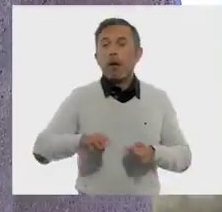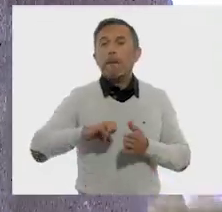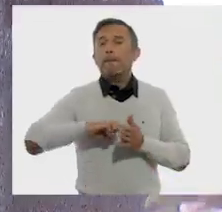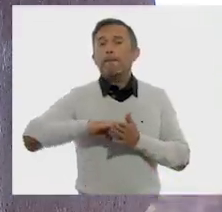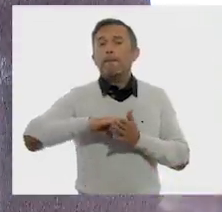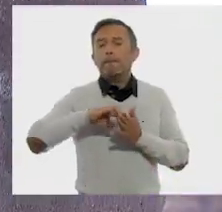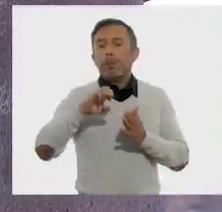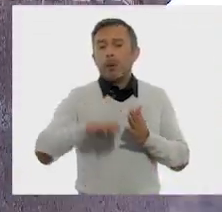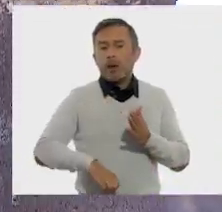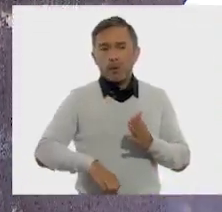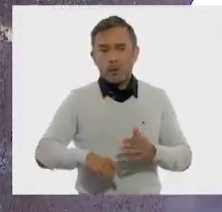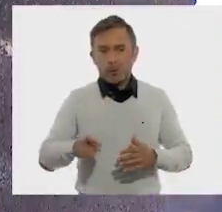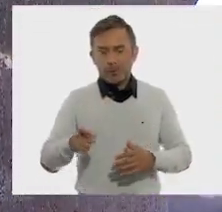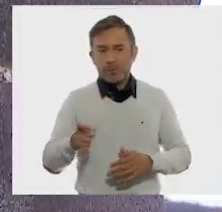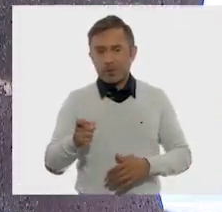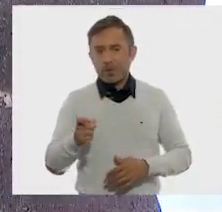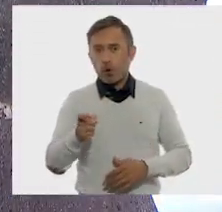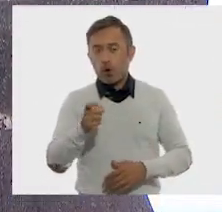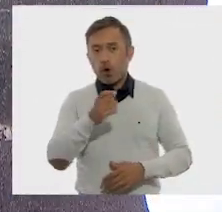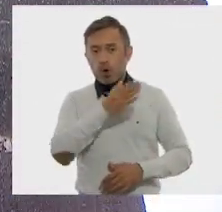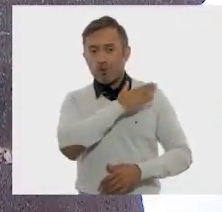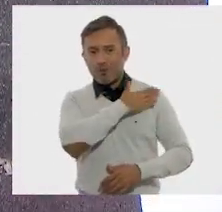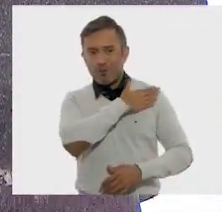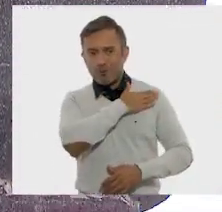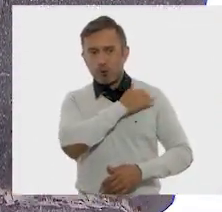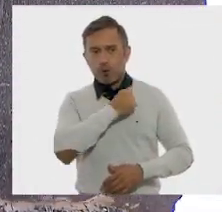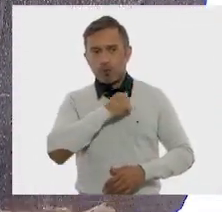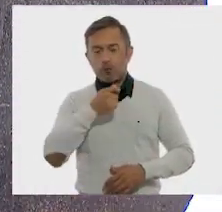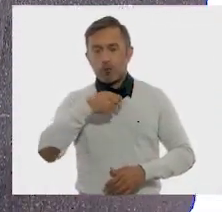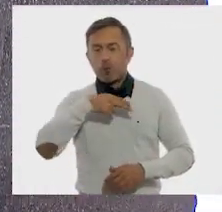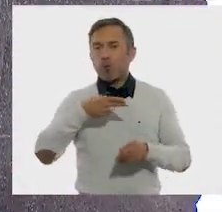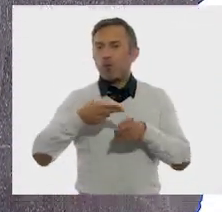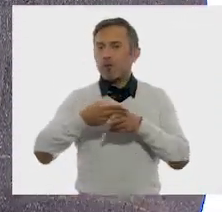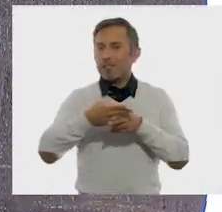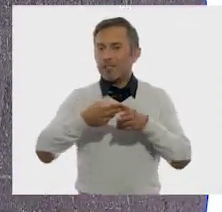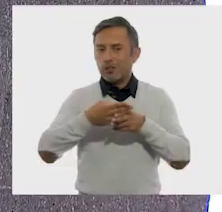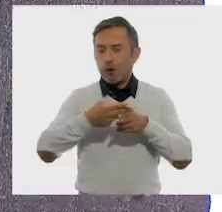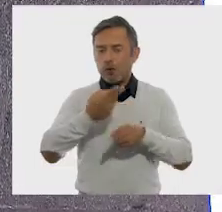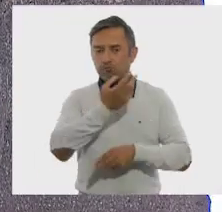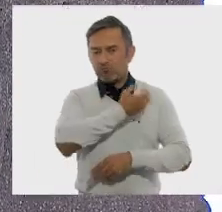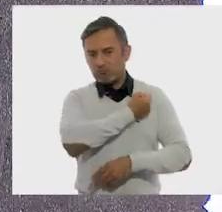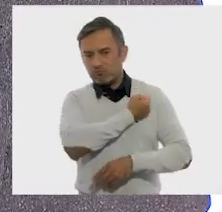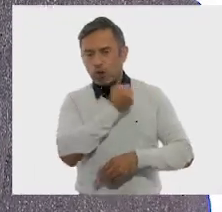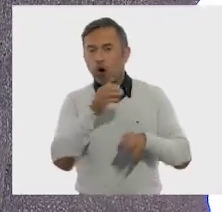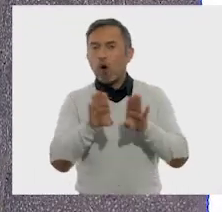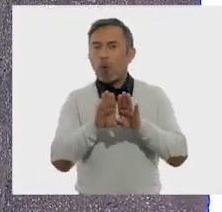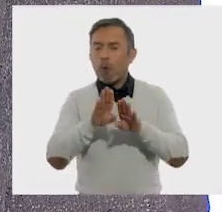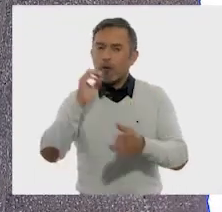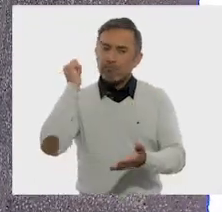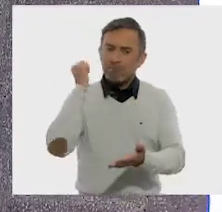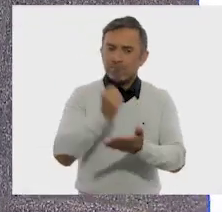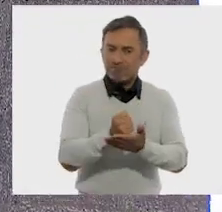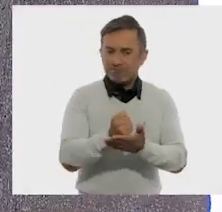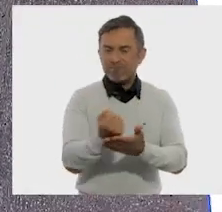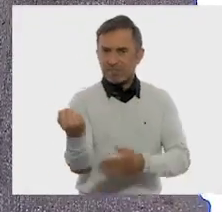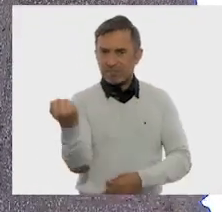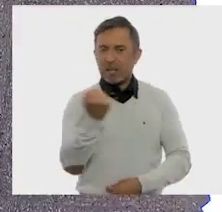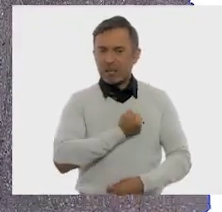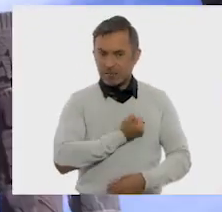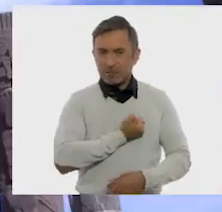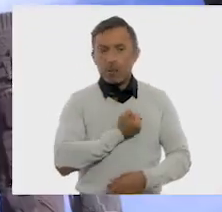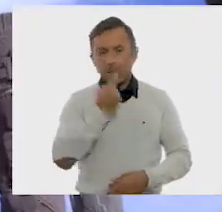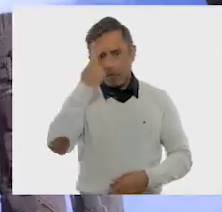lleva aquí en el hombro, es un cuchillo bifacial, un cuchillo como de sacrificio, ¿no? Como de forma de hoja de